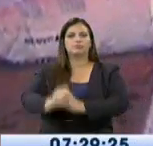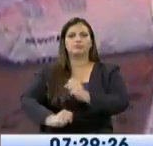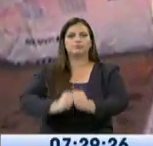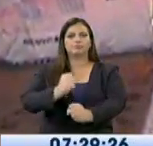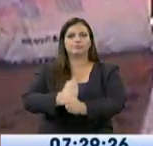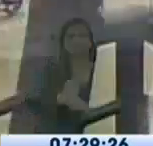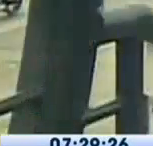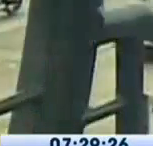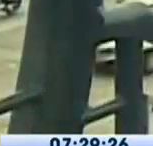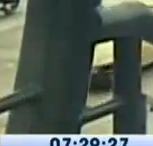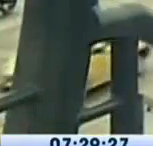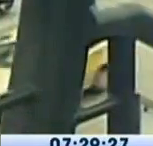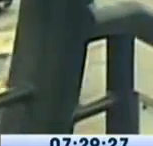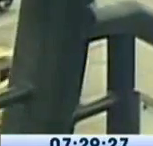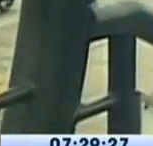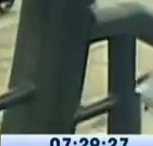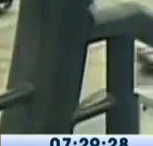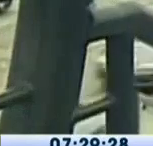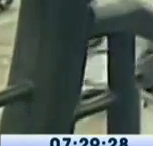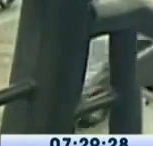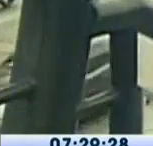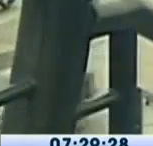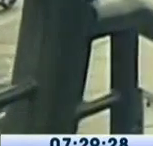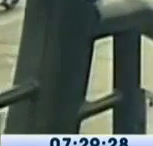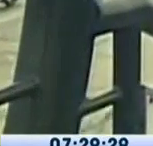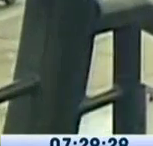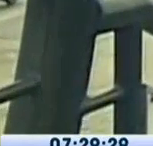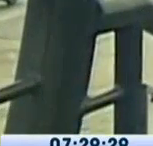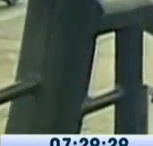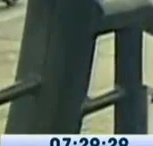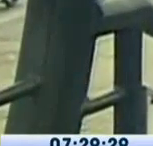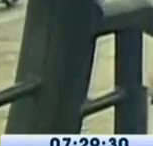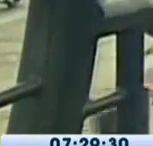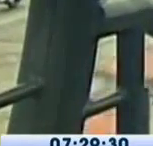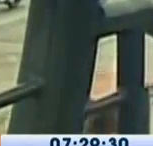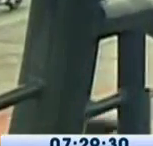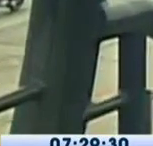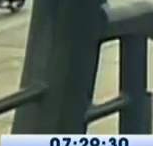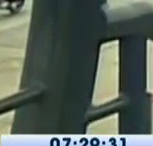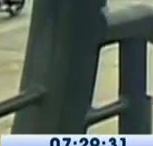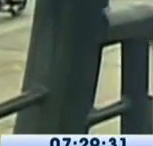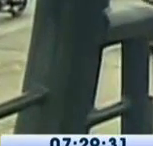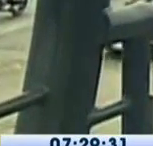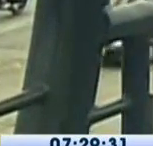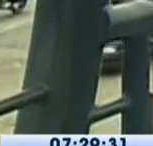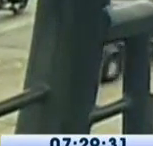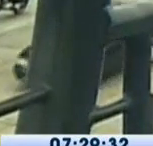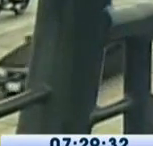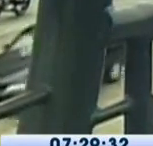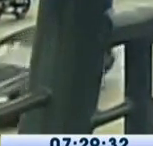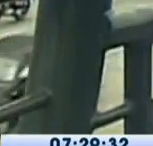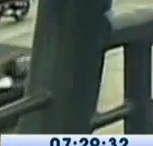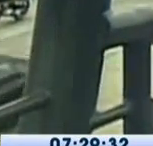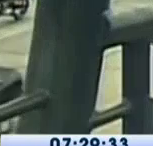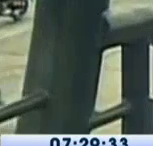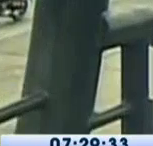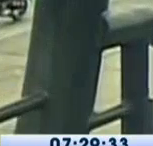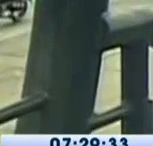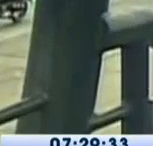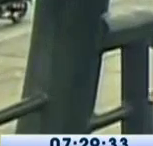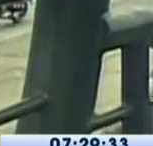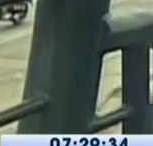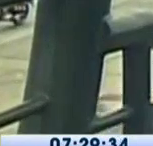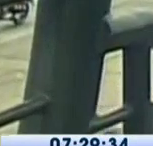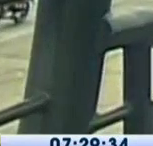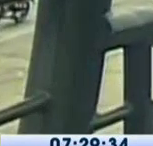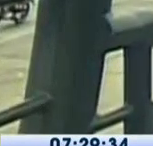Salazar. Cabe indicar que los moradores del sector denunciaron anoche que no es el primer accidente de esta magnitud que se registra en